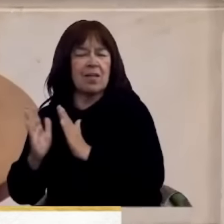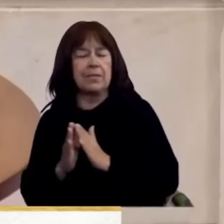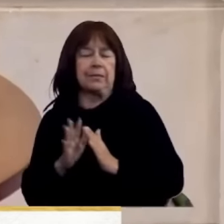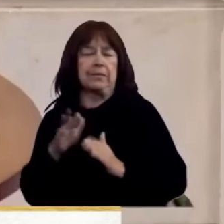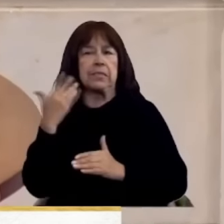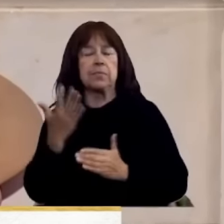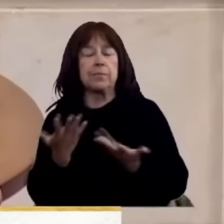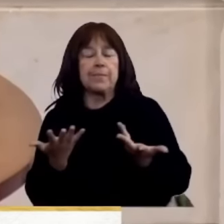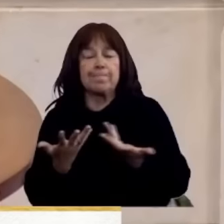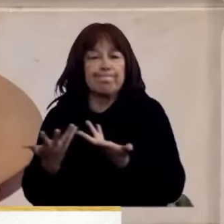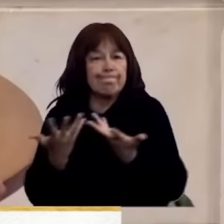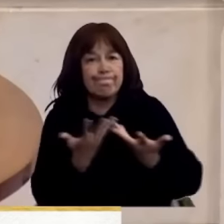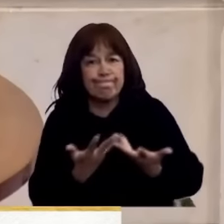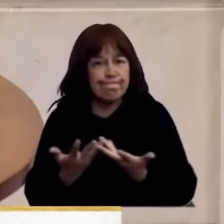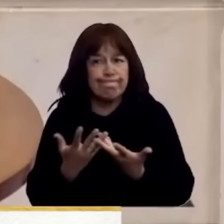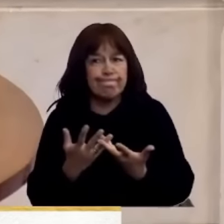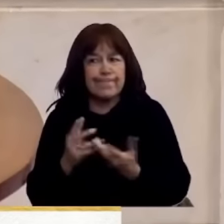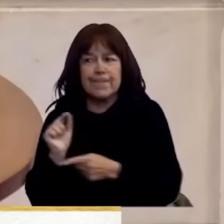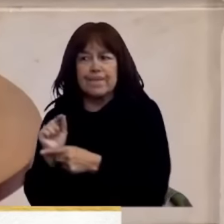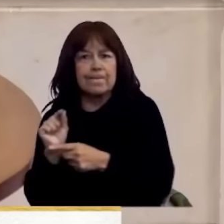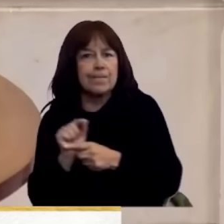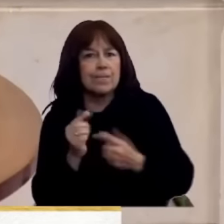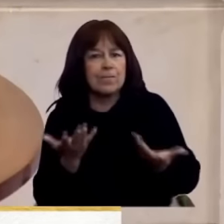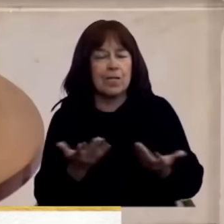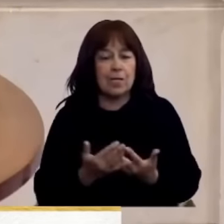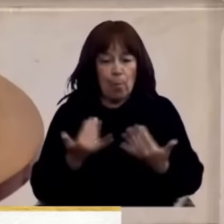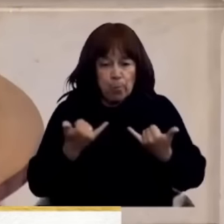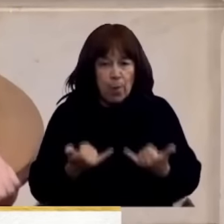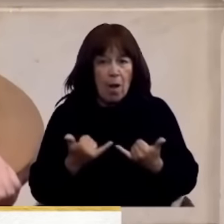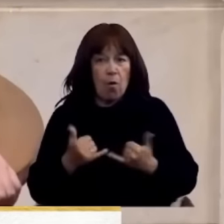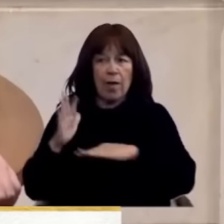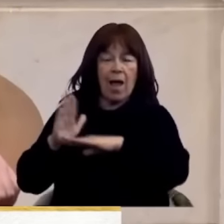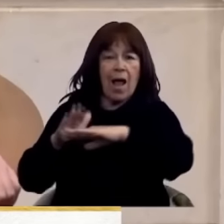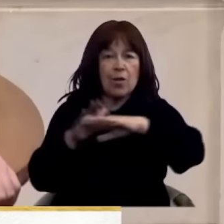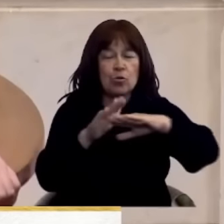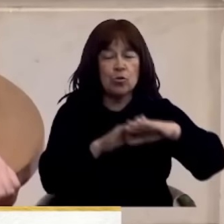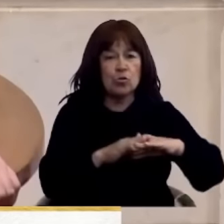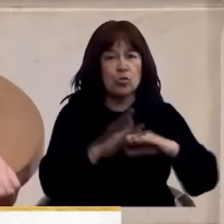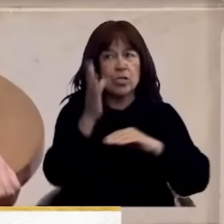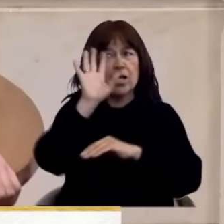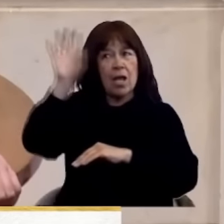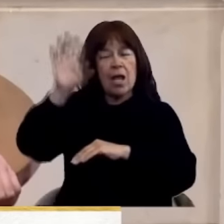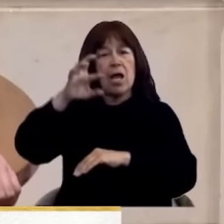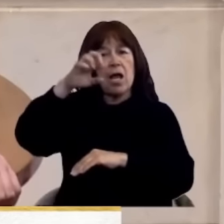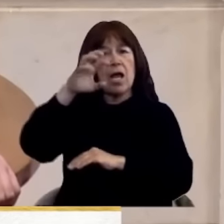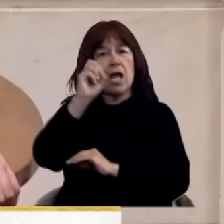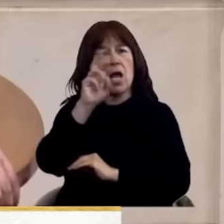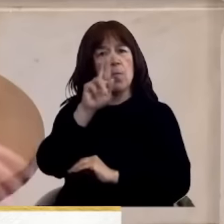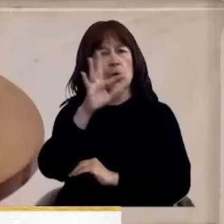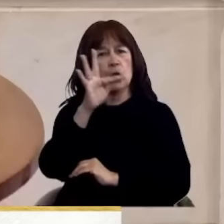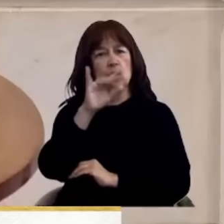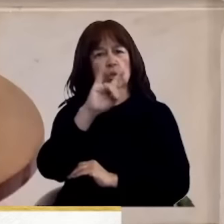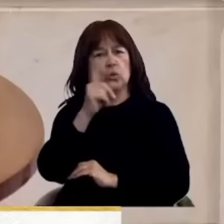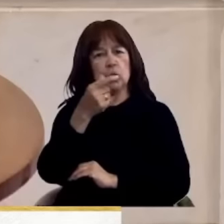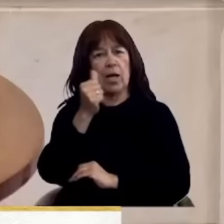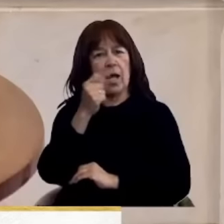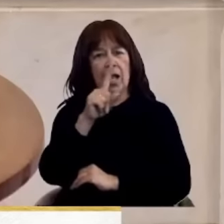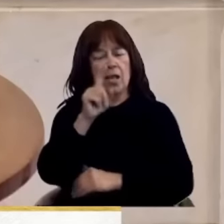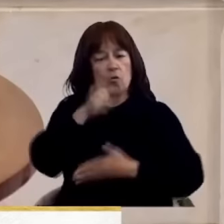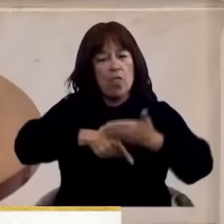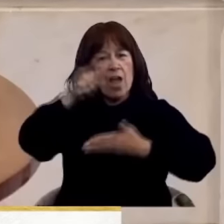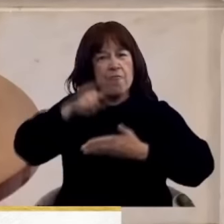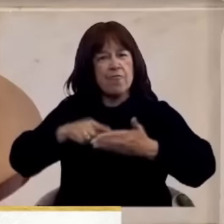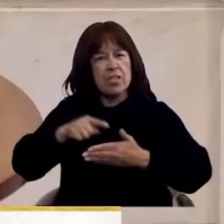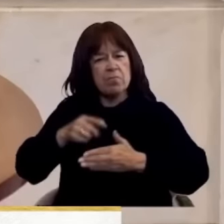lamentarse y a cuestionar a quien ganó? Y ahora anuncia a Portugal, participó una firma de Portugal, ahí sí hay